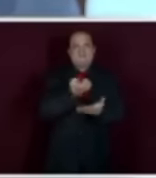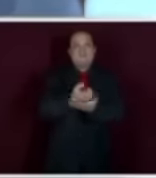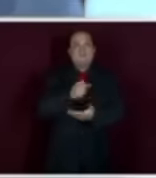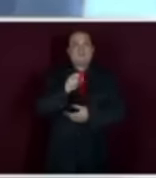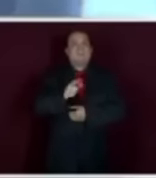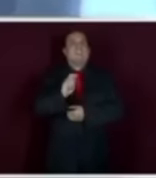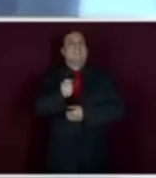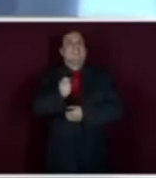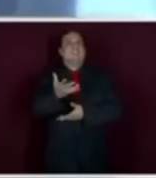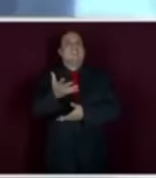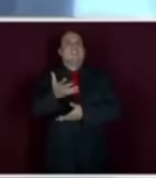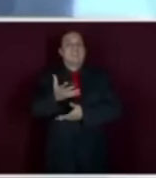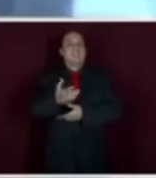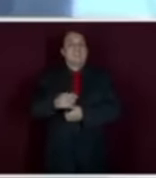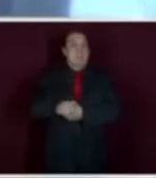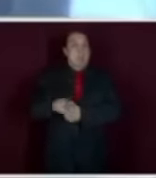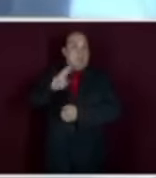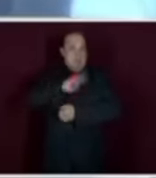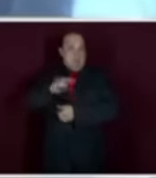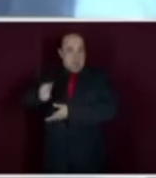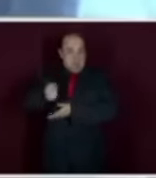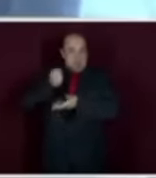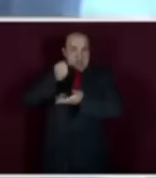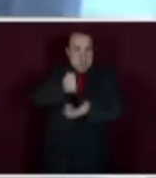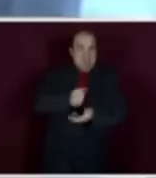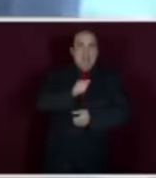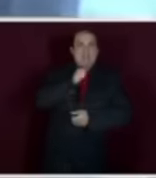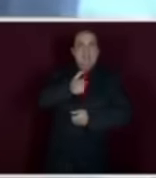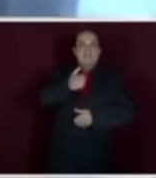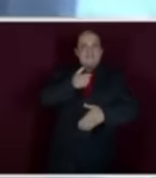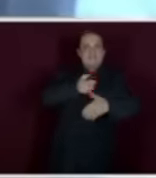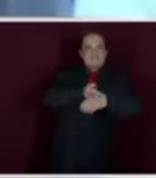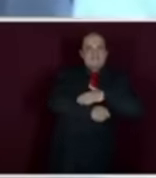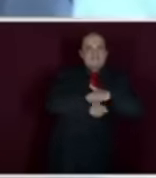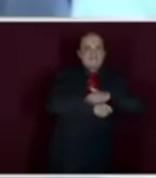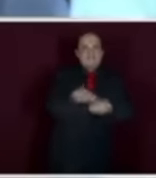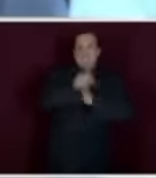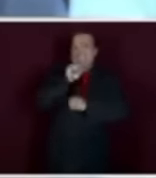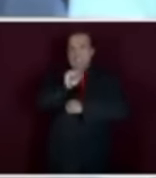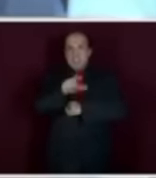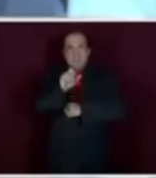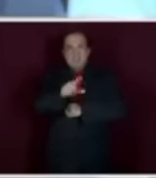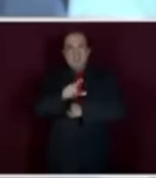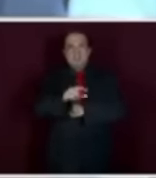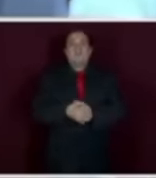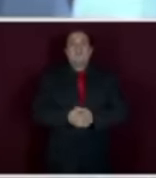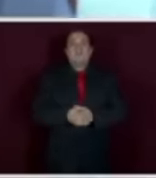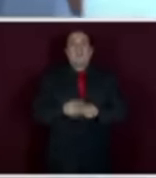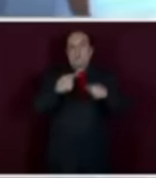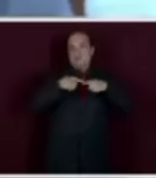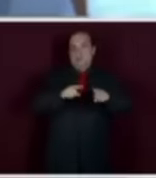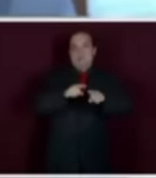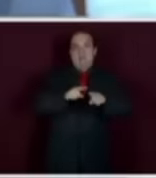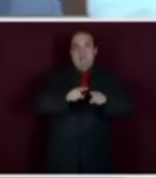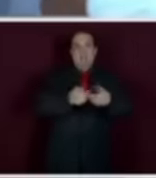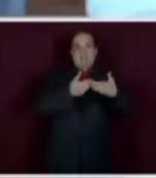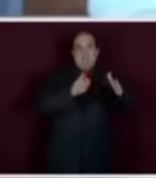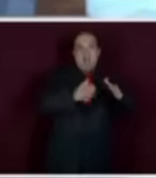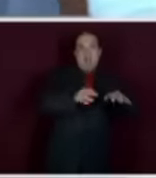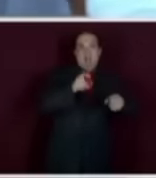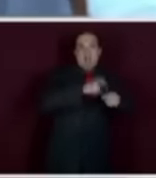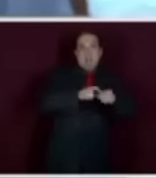la inversión privada sin corrupción y al mismo tiempo empleo,